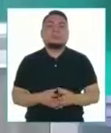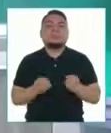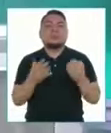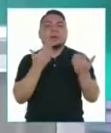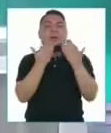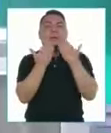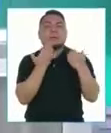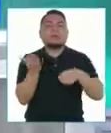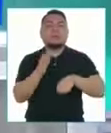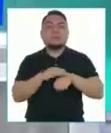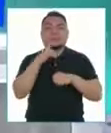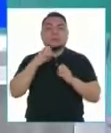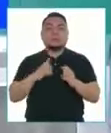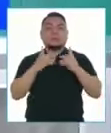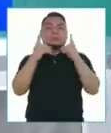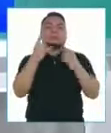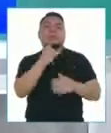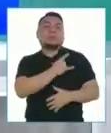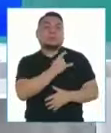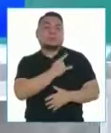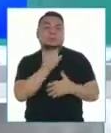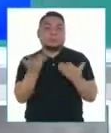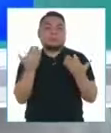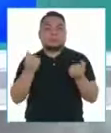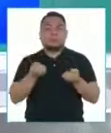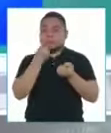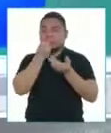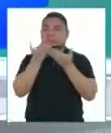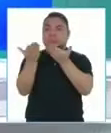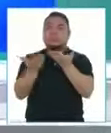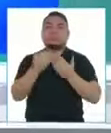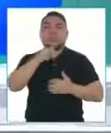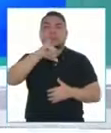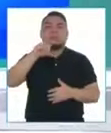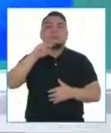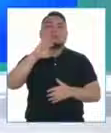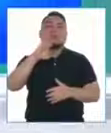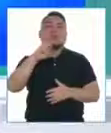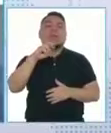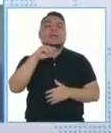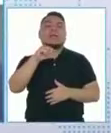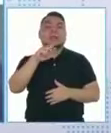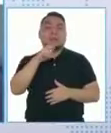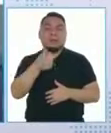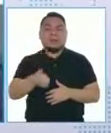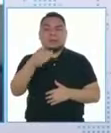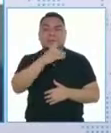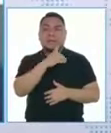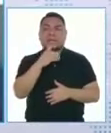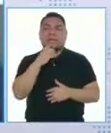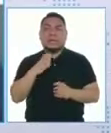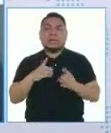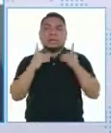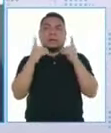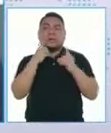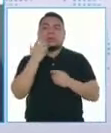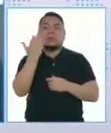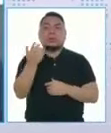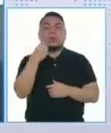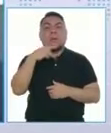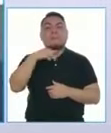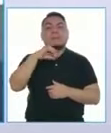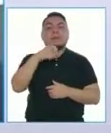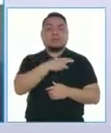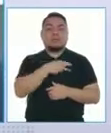Vamos a hablar sobre la educación universitaria y damos la bienvenida a Jorge Mori, director general de Educación Superior Universitaria del MINEDU,